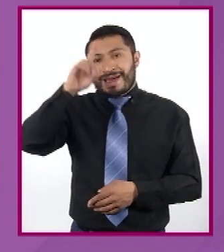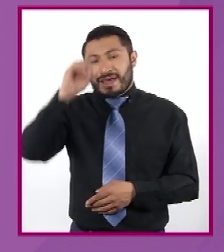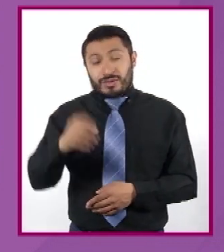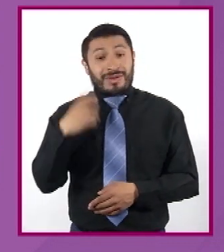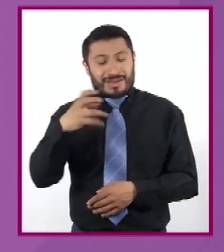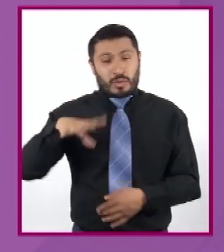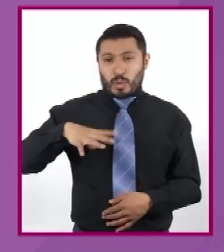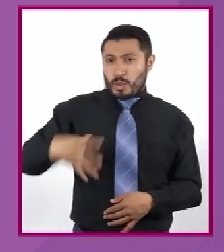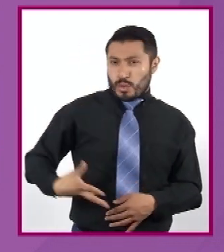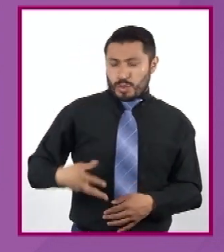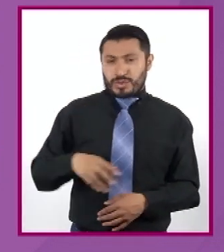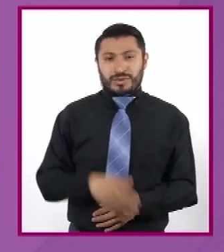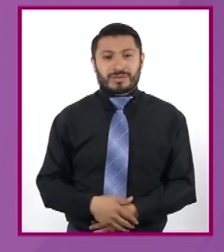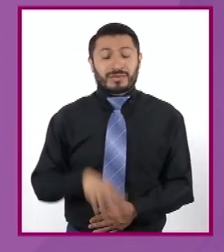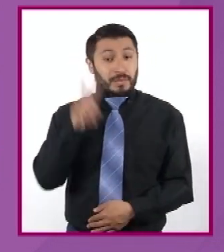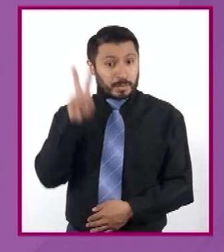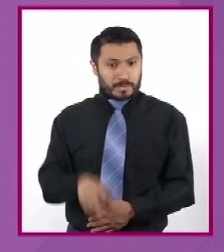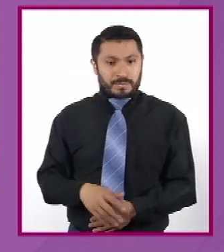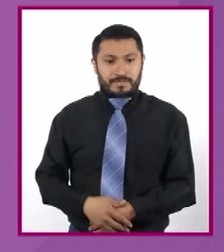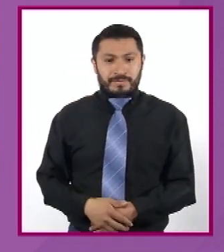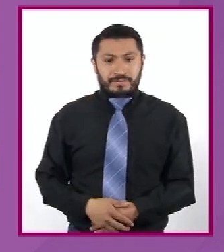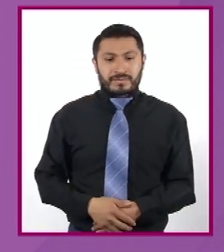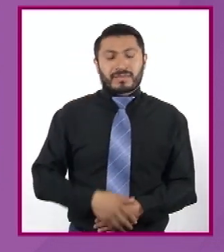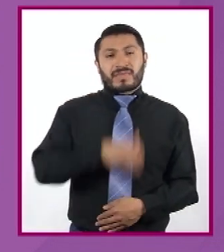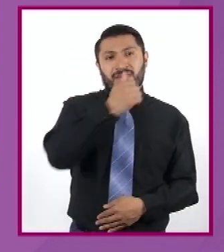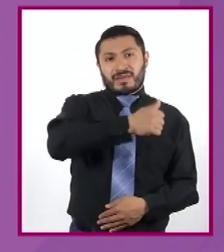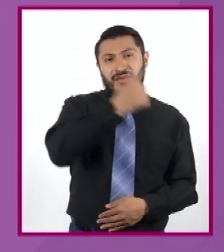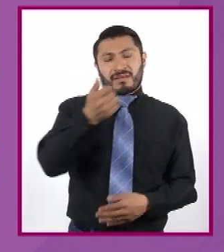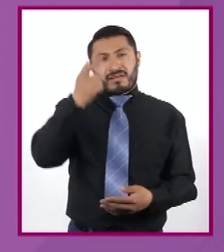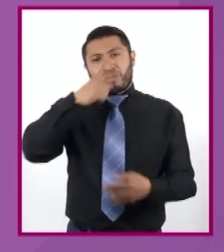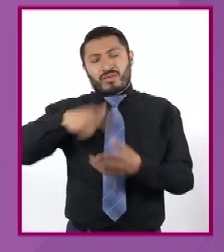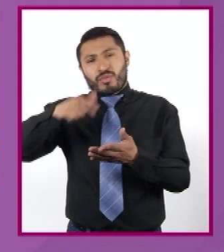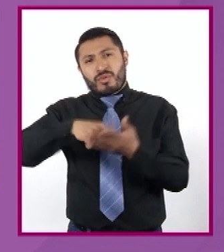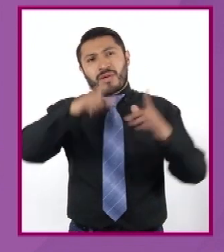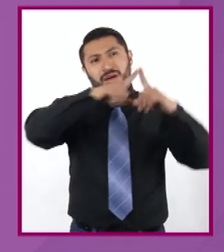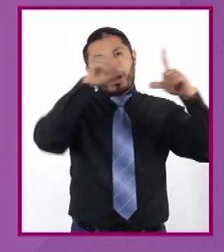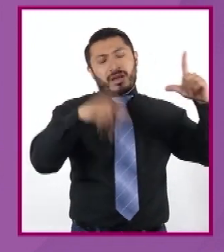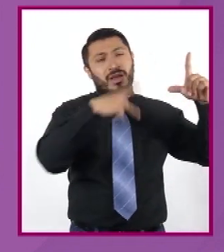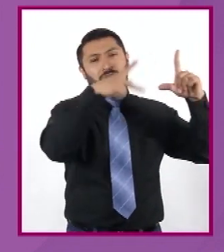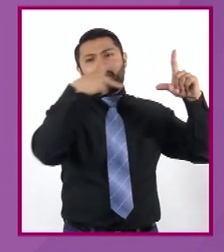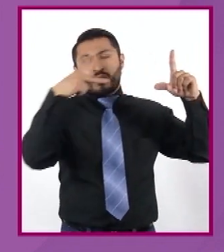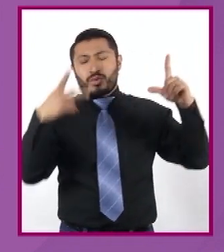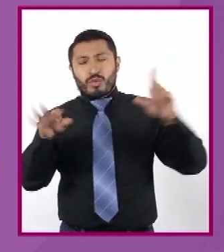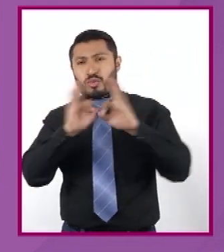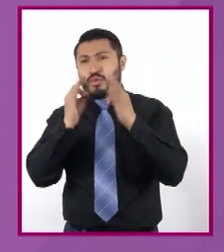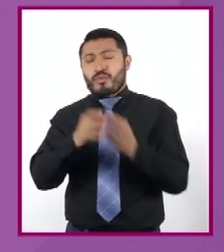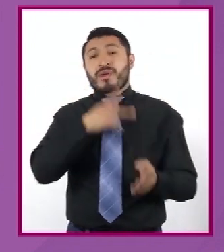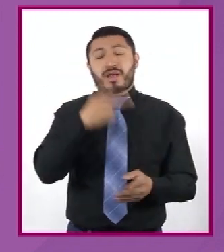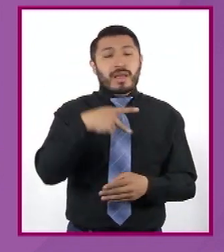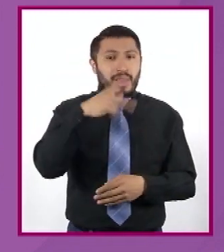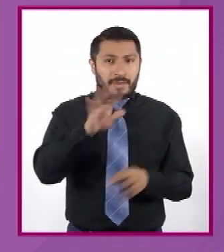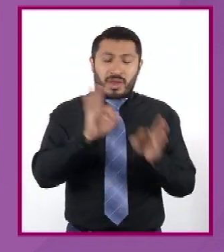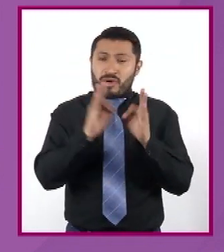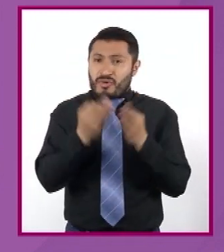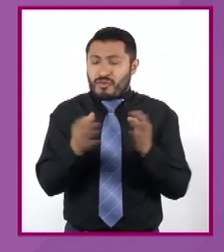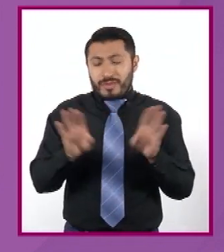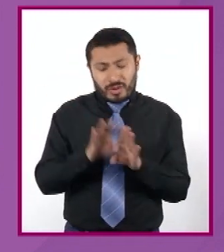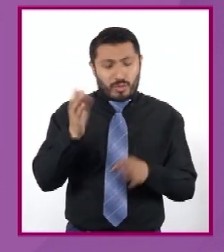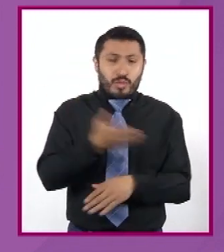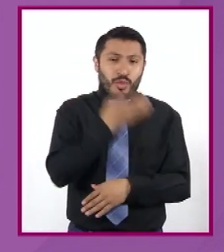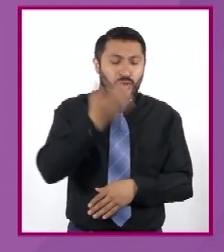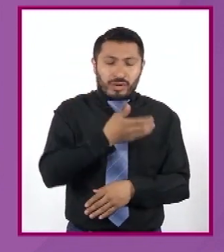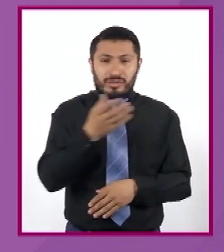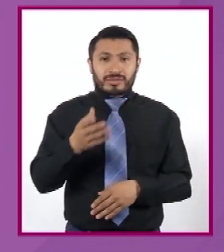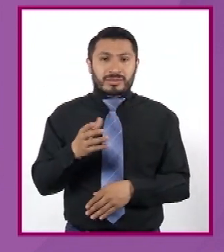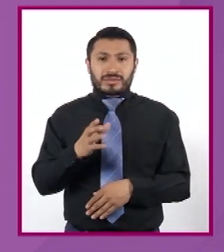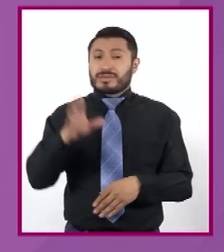orgullo. Creo que cada parte del país de México tiene su propia forma de hablar, pero ya es una manera, una tradición que no